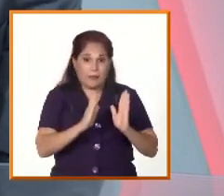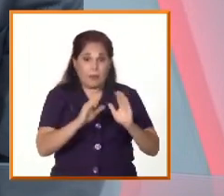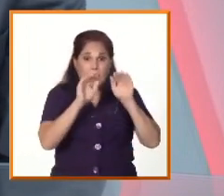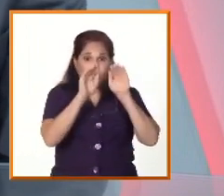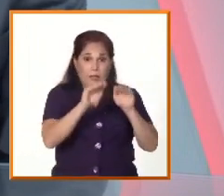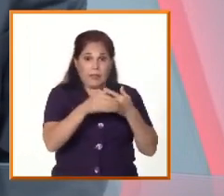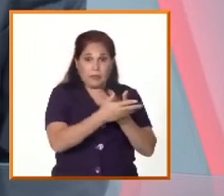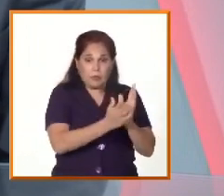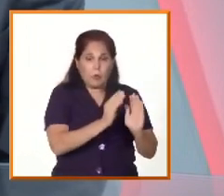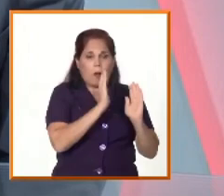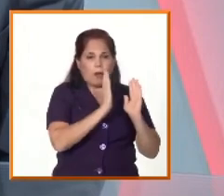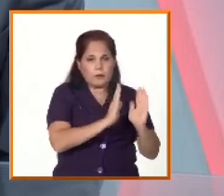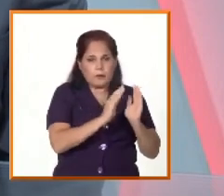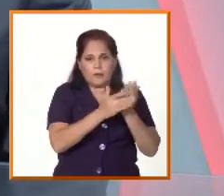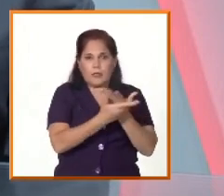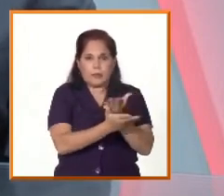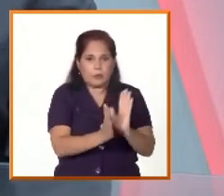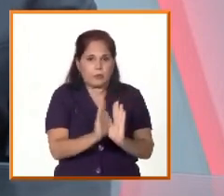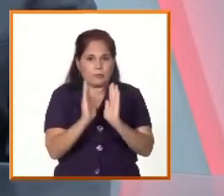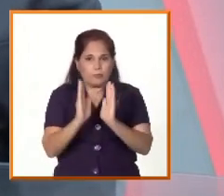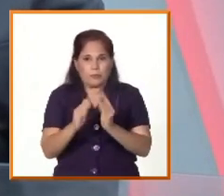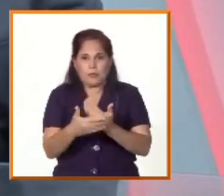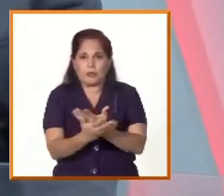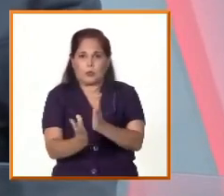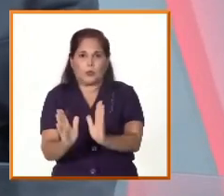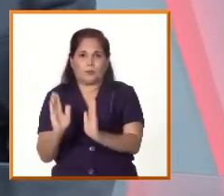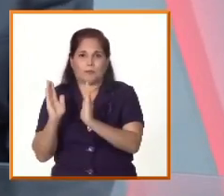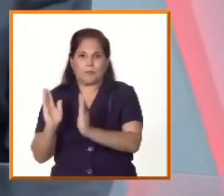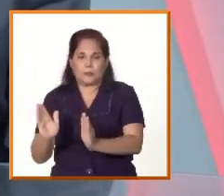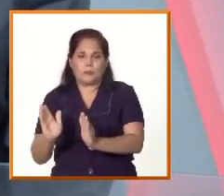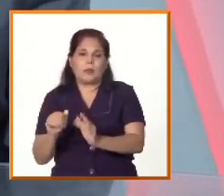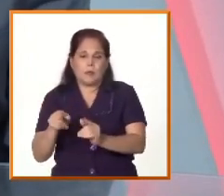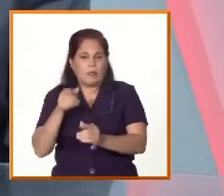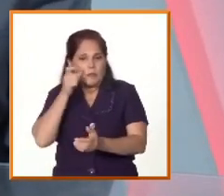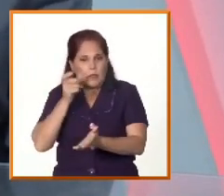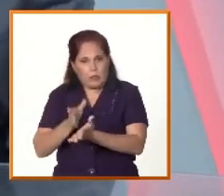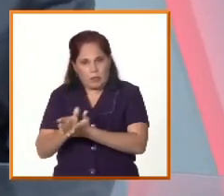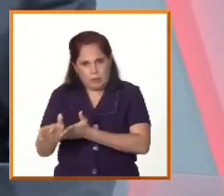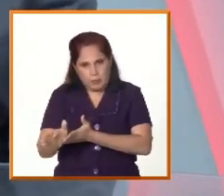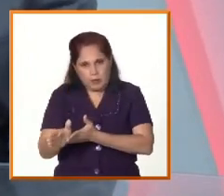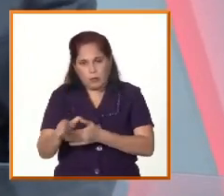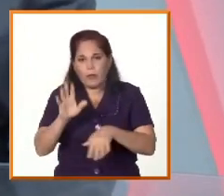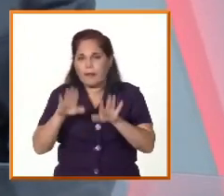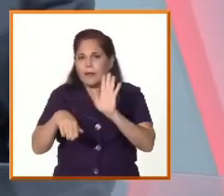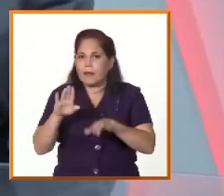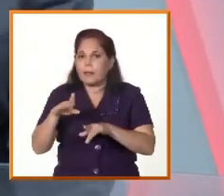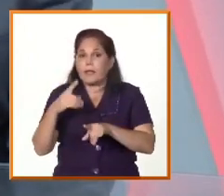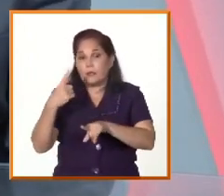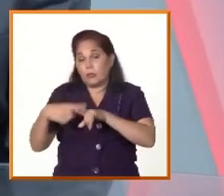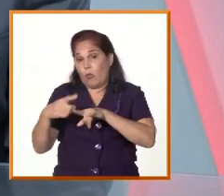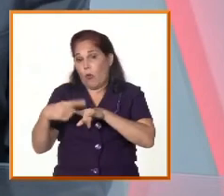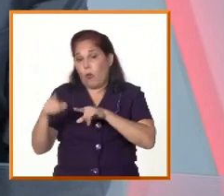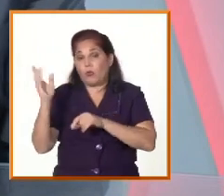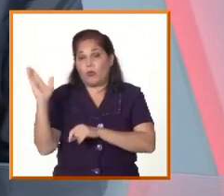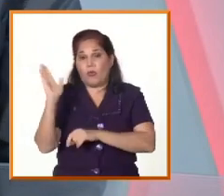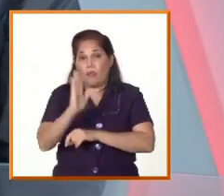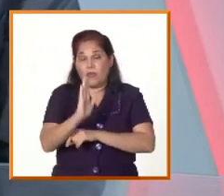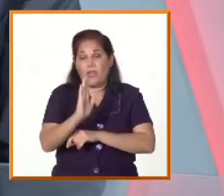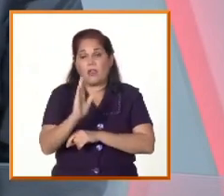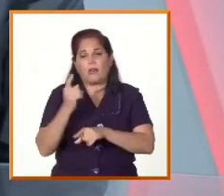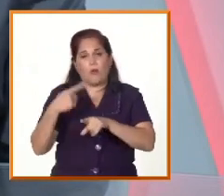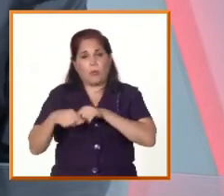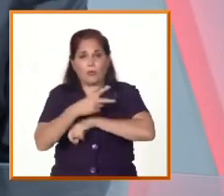afectando algunas medidas la disponibilidad de leche y se le está dando se le está dando seguimiento dependemos de pequeñas importaciones que estamos haciendo de países del área